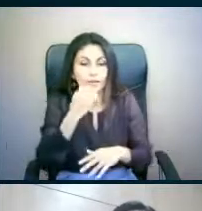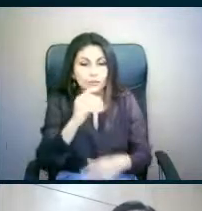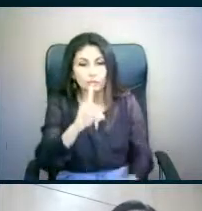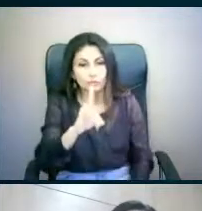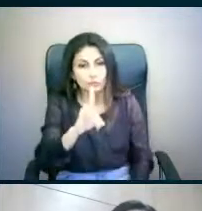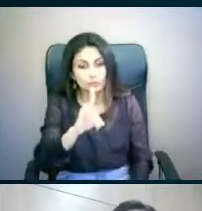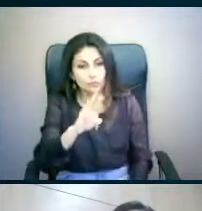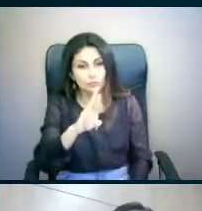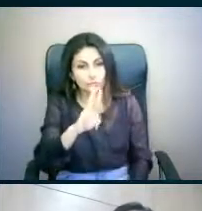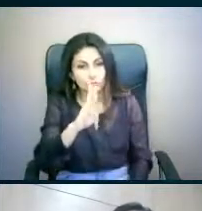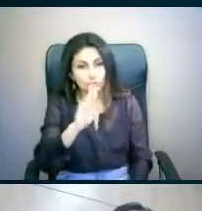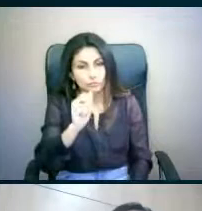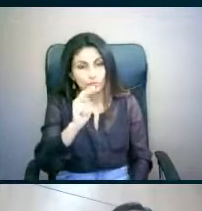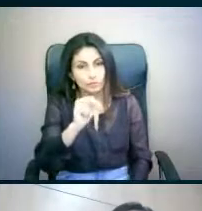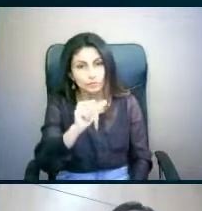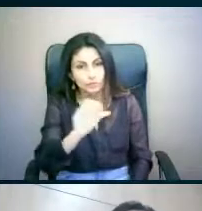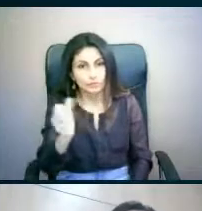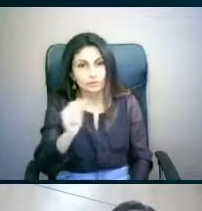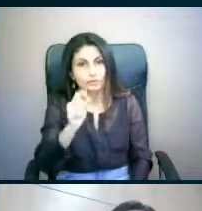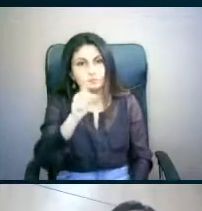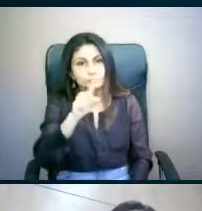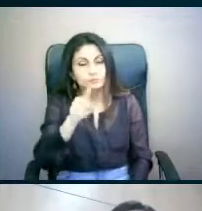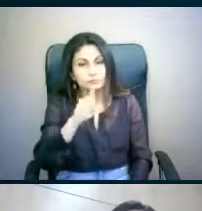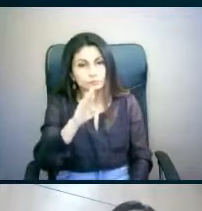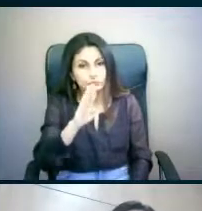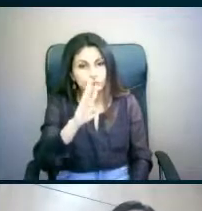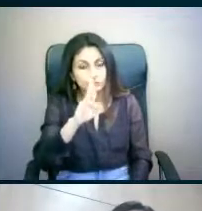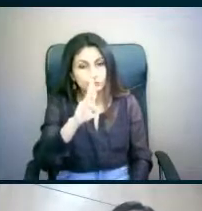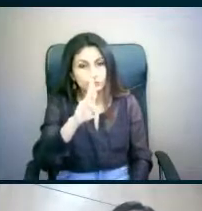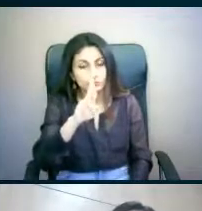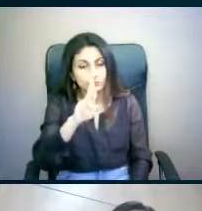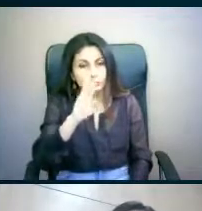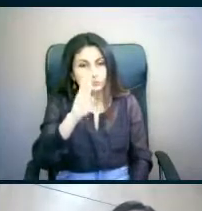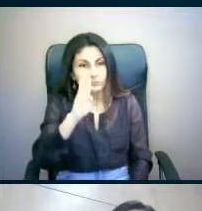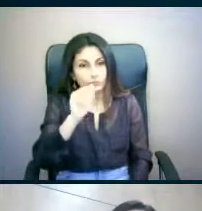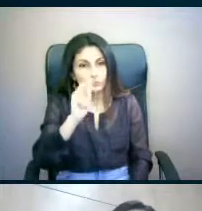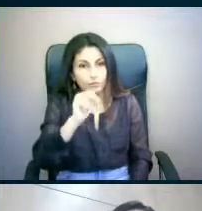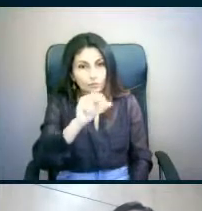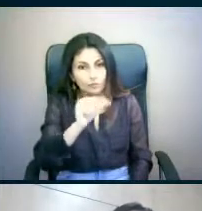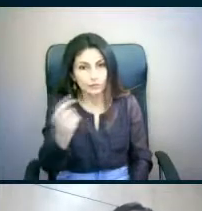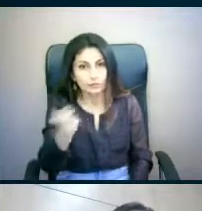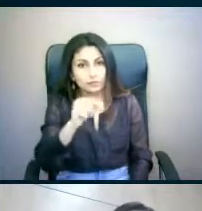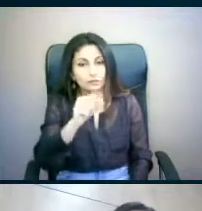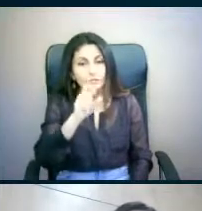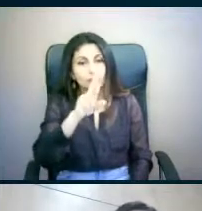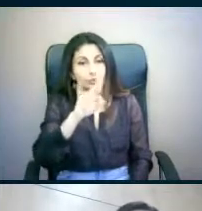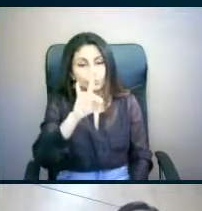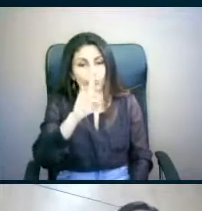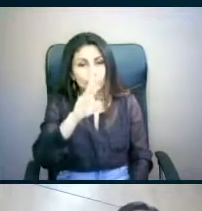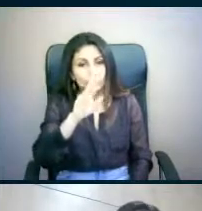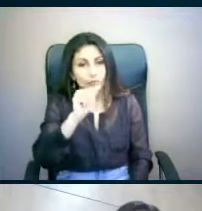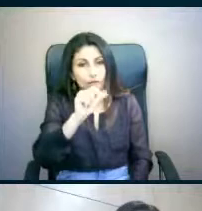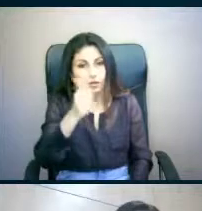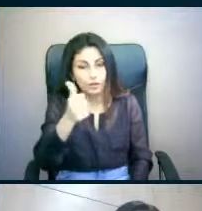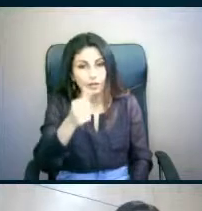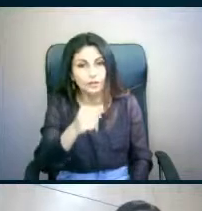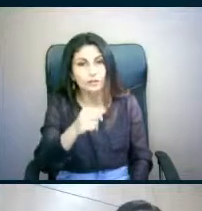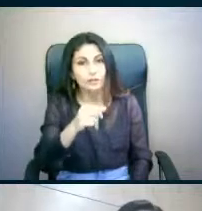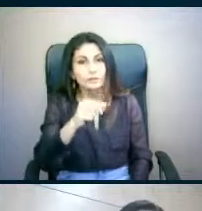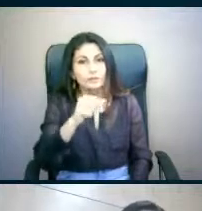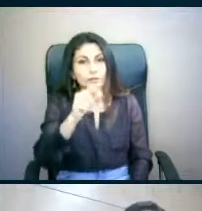área suburbana, área rural concentrada, área rural dispersa y área rural muy